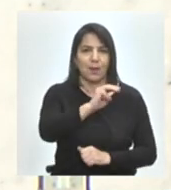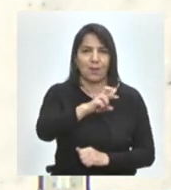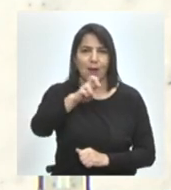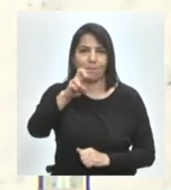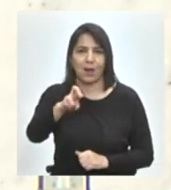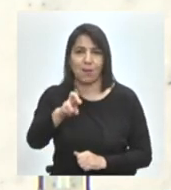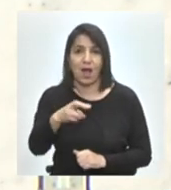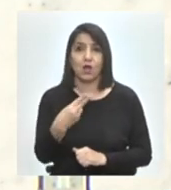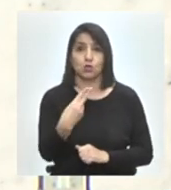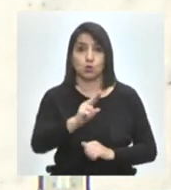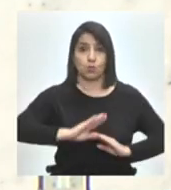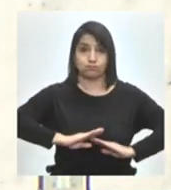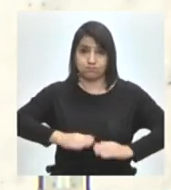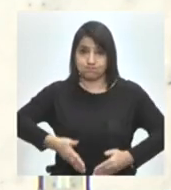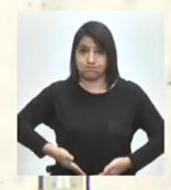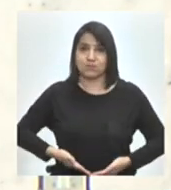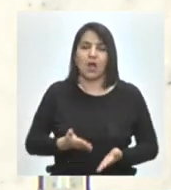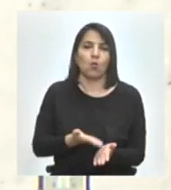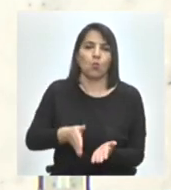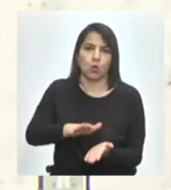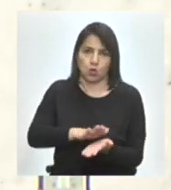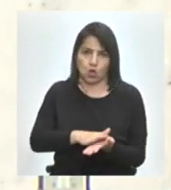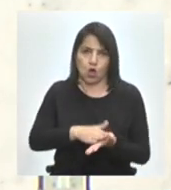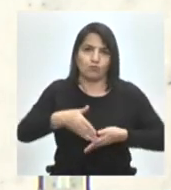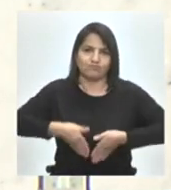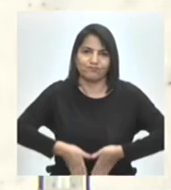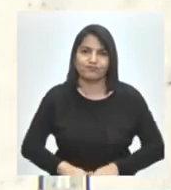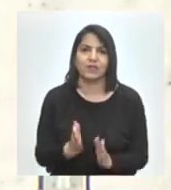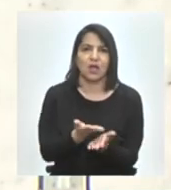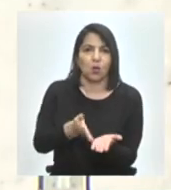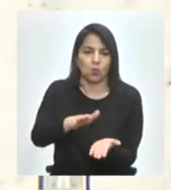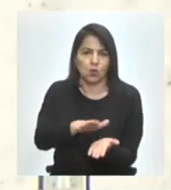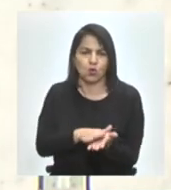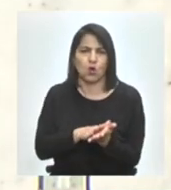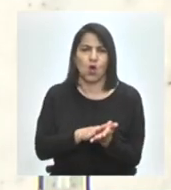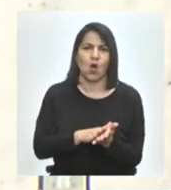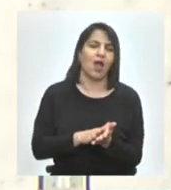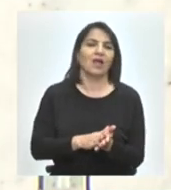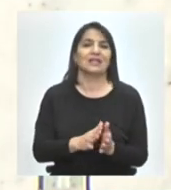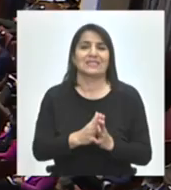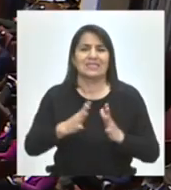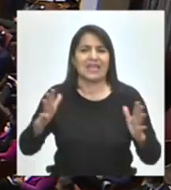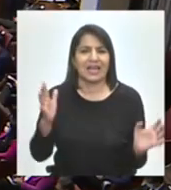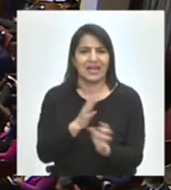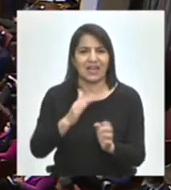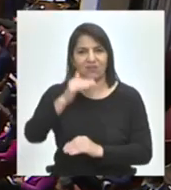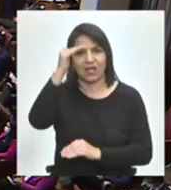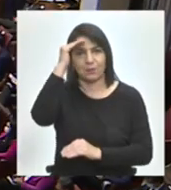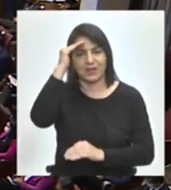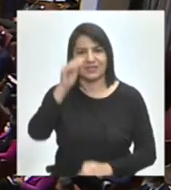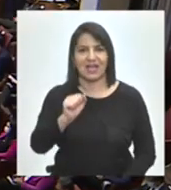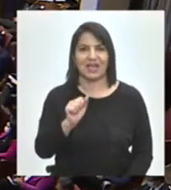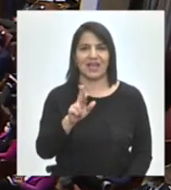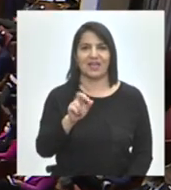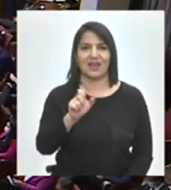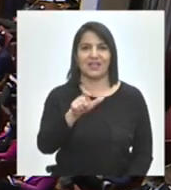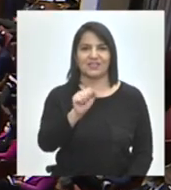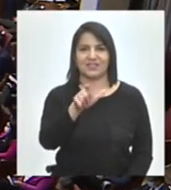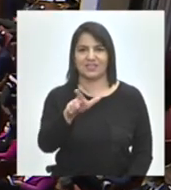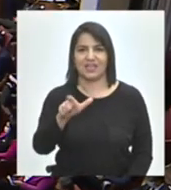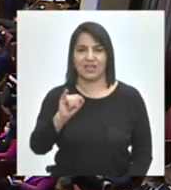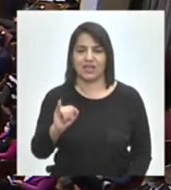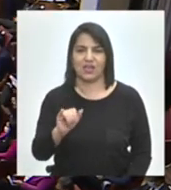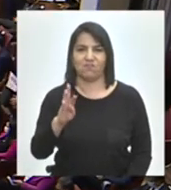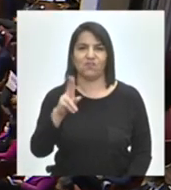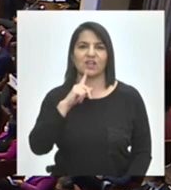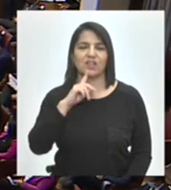muerte gestacional o perinatal, inspirada en la terrible experiencia de Araceli Brito, tras el fallecimiento a las 36 semanas